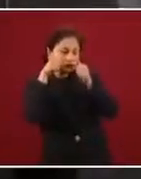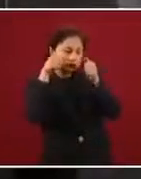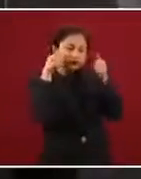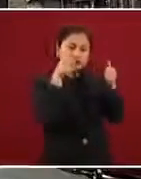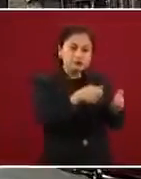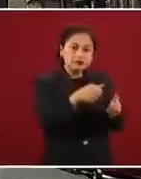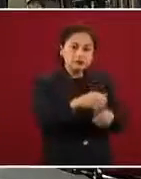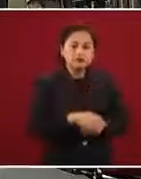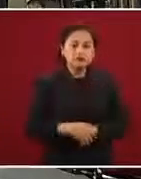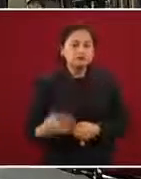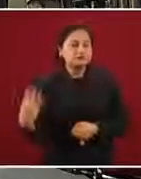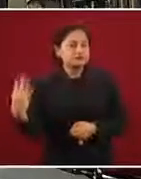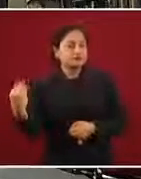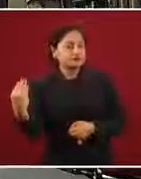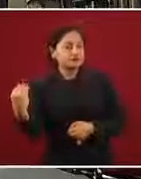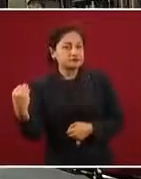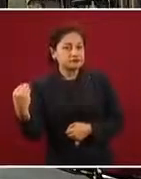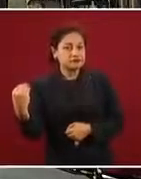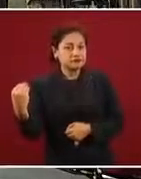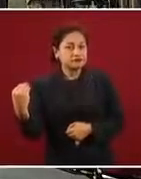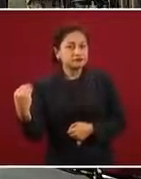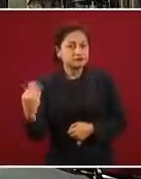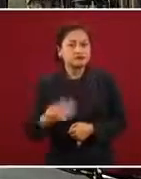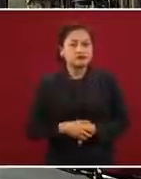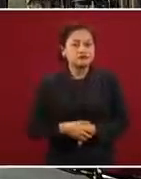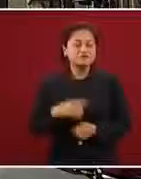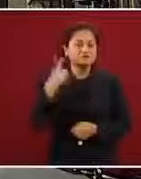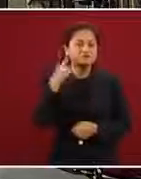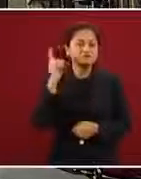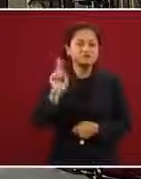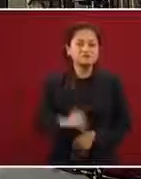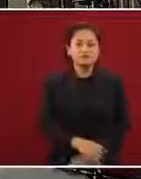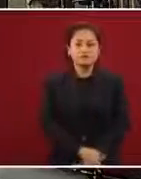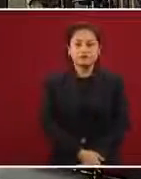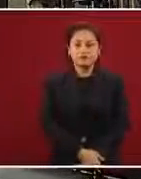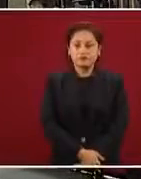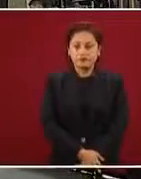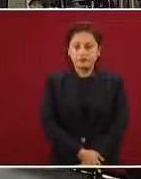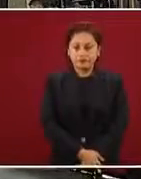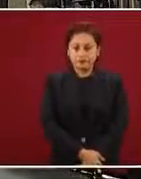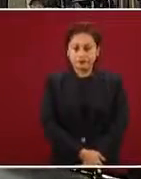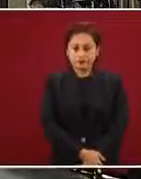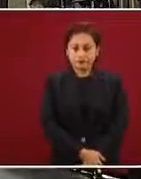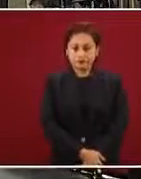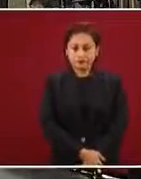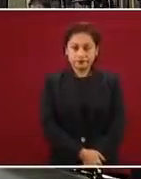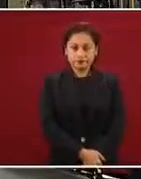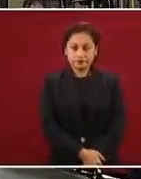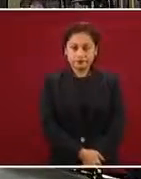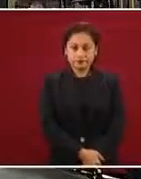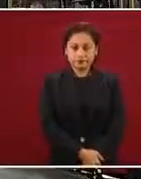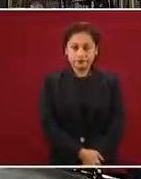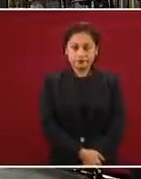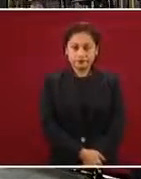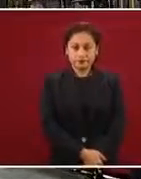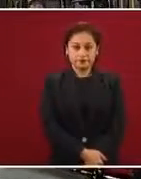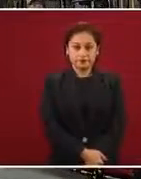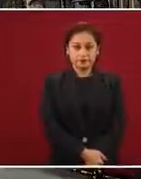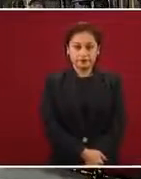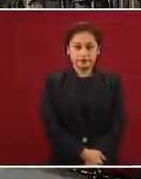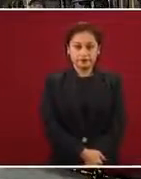segunda semana de enero se le presentó a usted un informe sobre el aumento en el